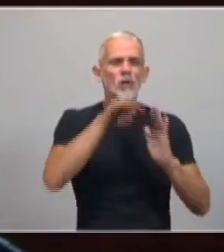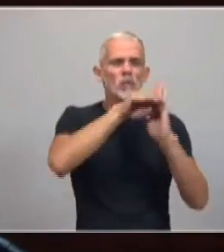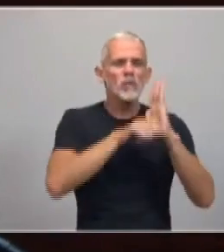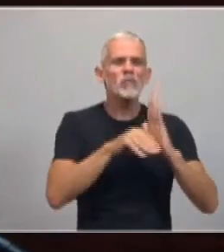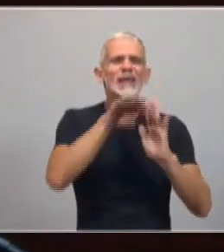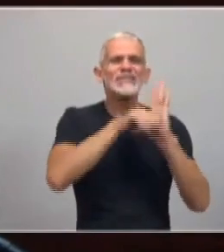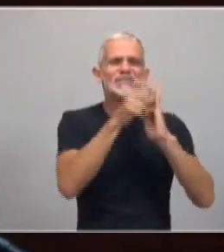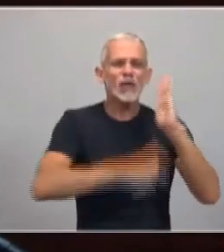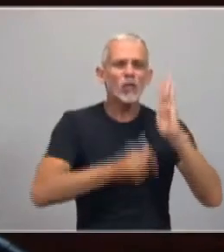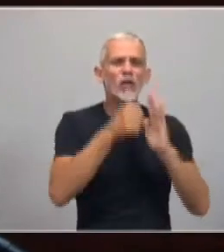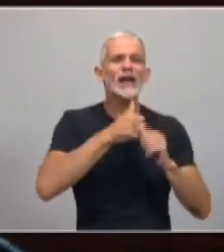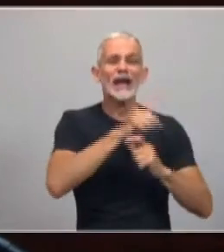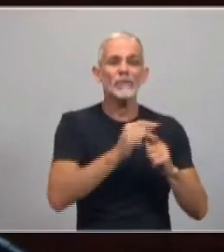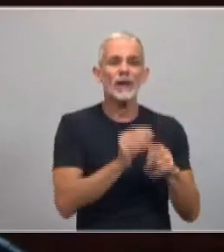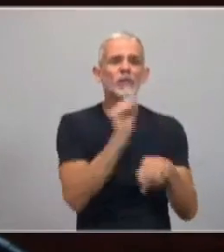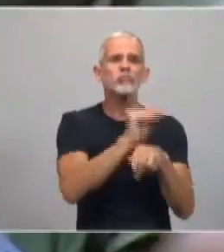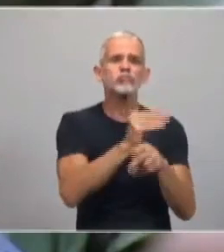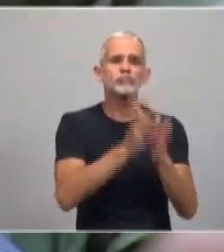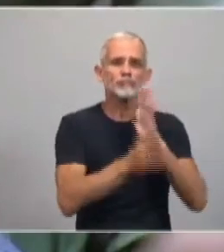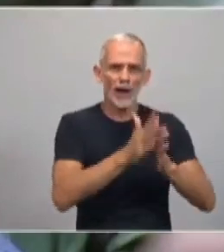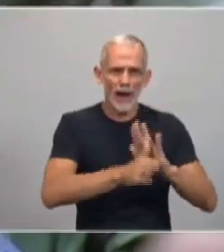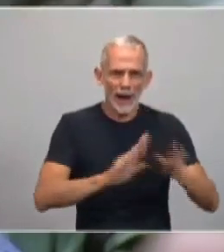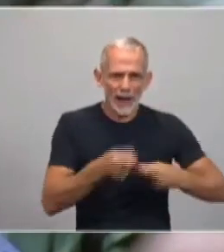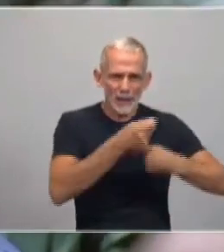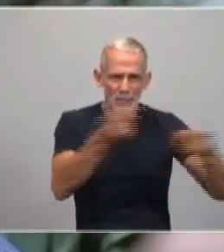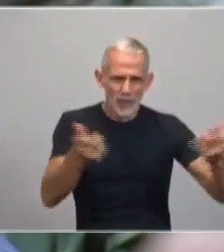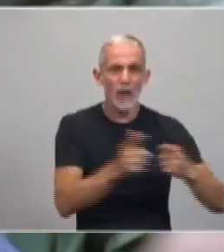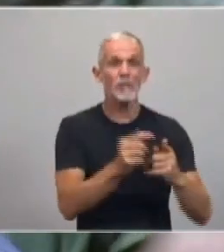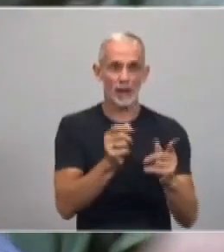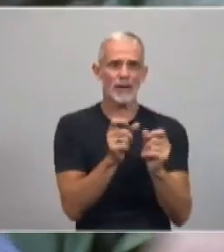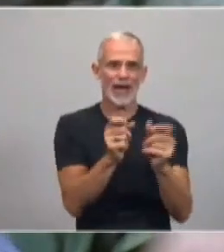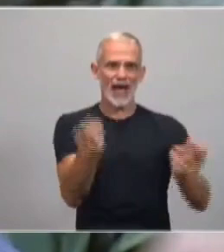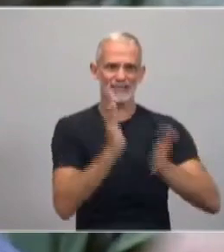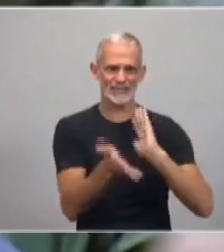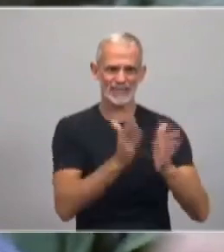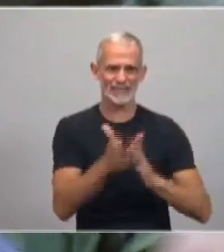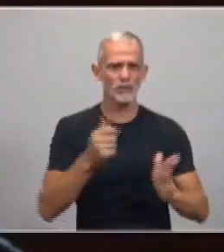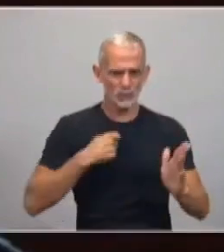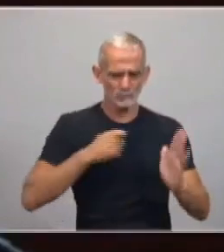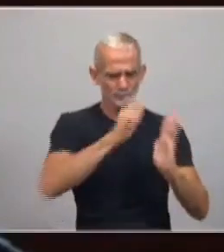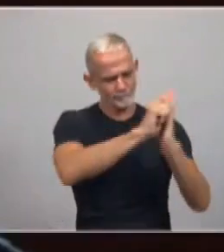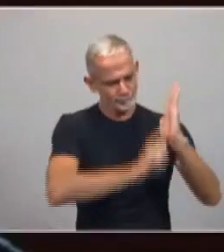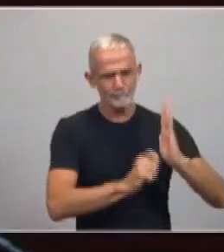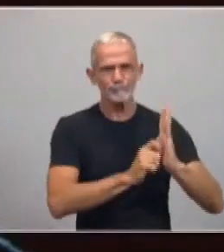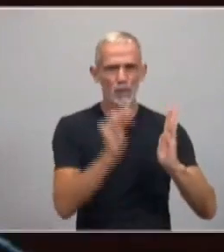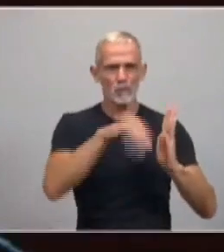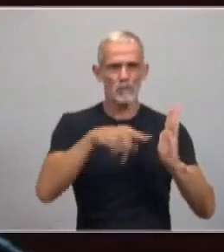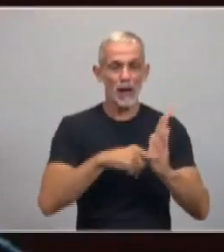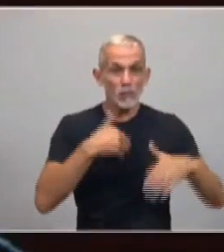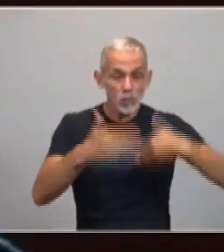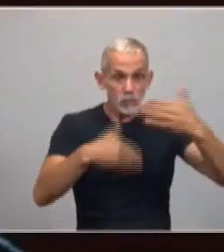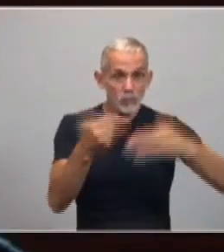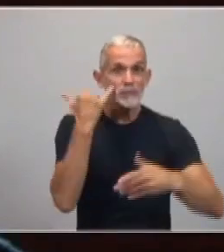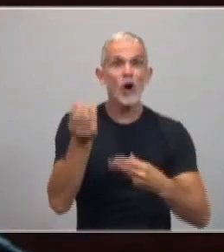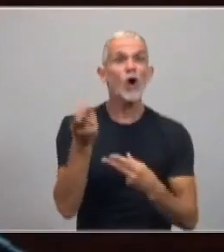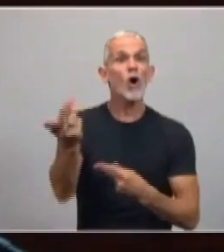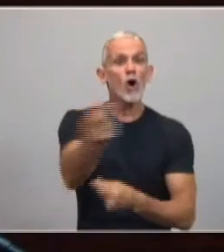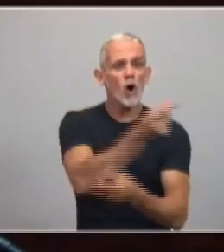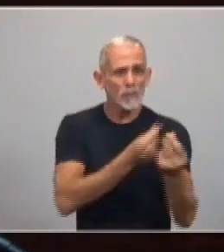provincial para cubrir los medicamentos más requeridos para el tratamiento del cáncer. Ya iniciamos el proceso de